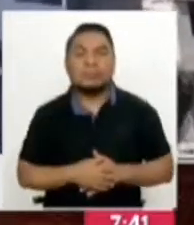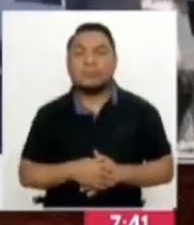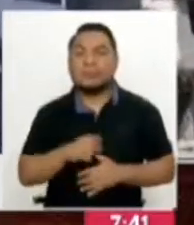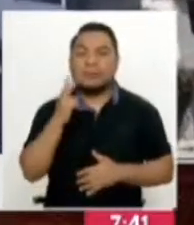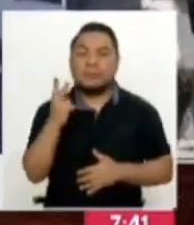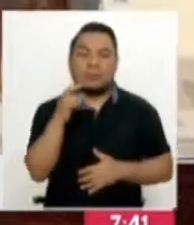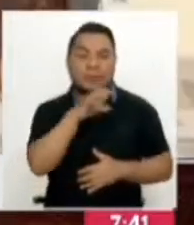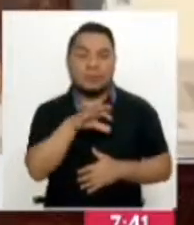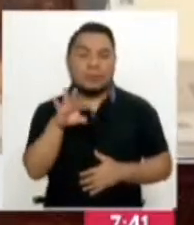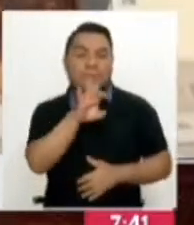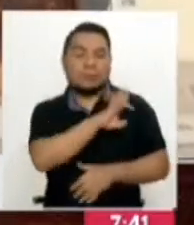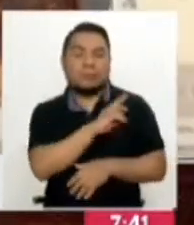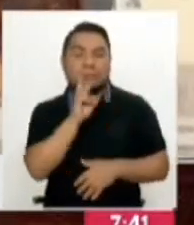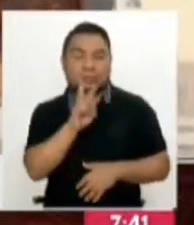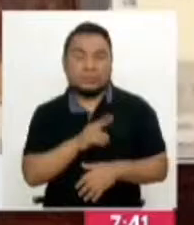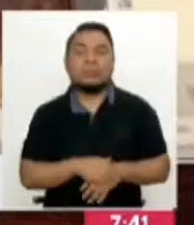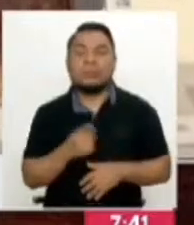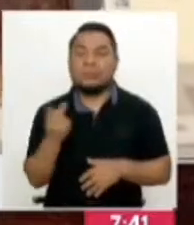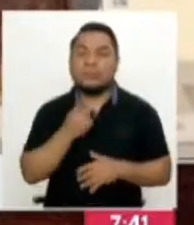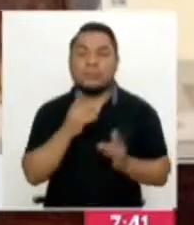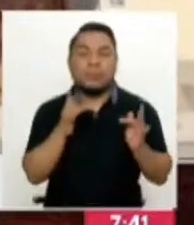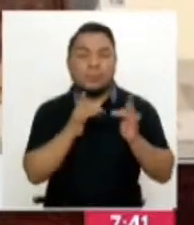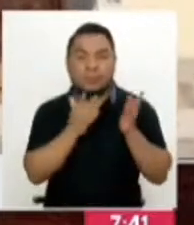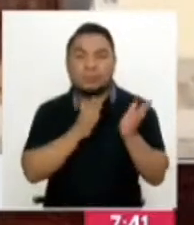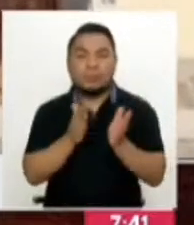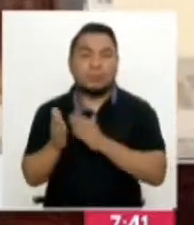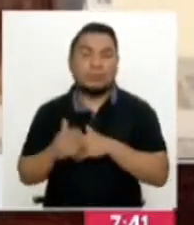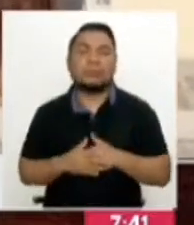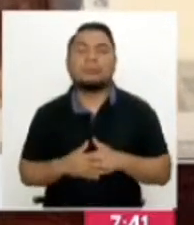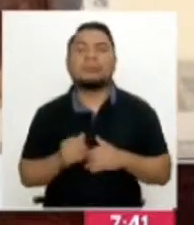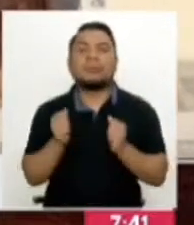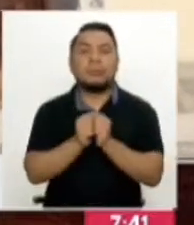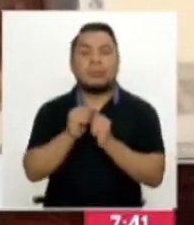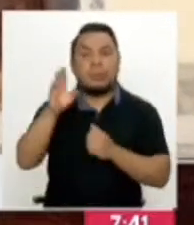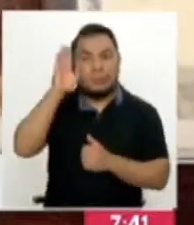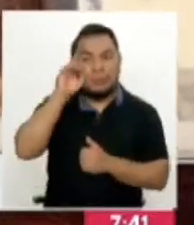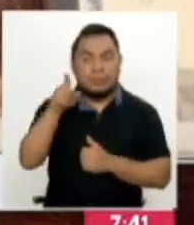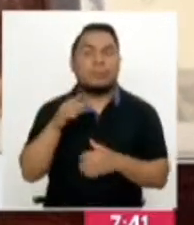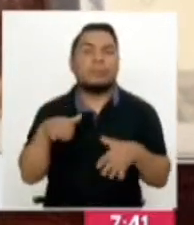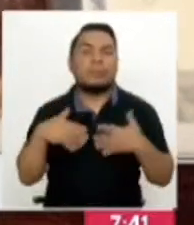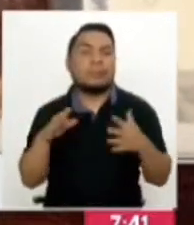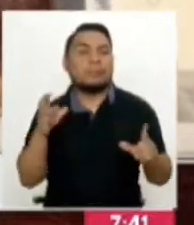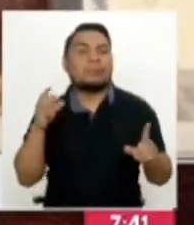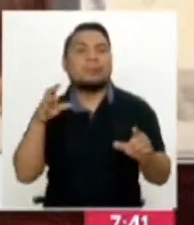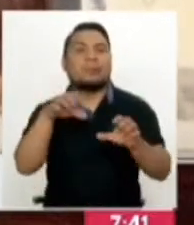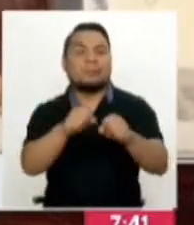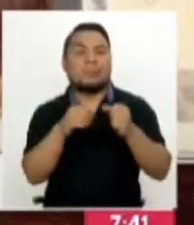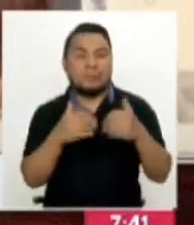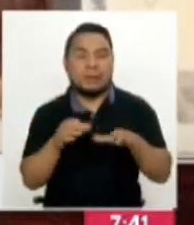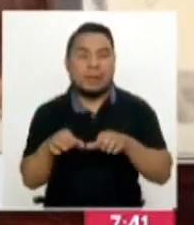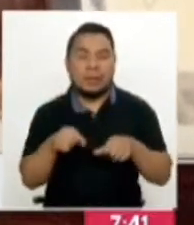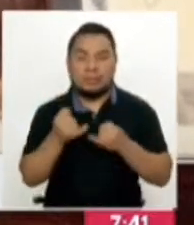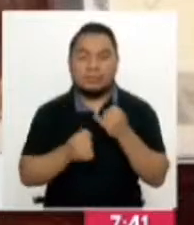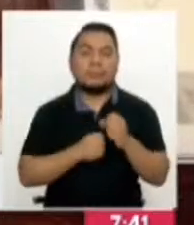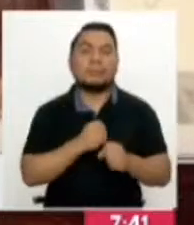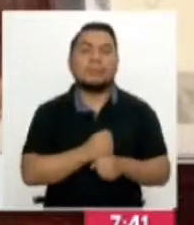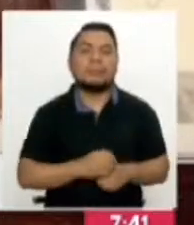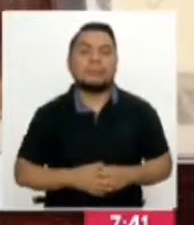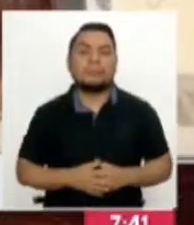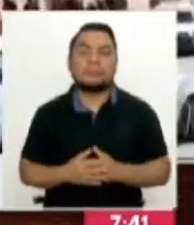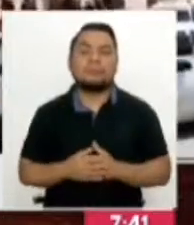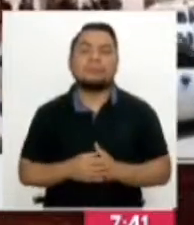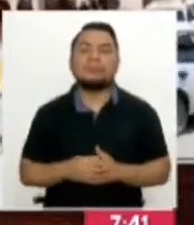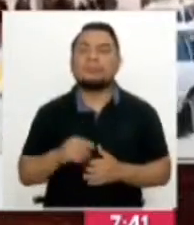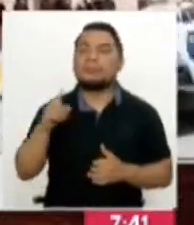sistemas nos coordinamos conjuntamente con la DINANDRO para hacer estos logros que se ha dado en el último año.